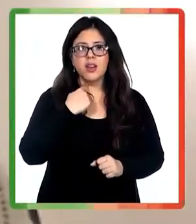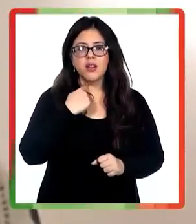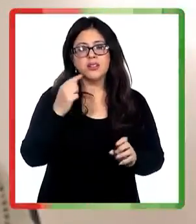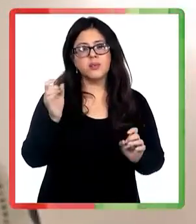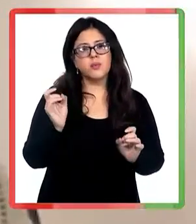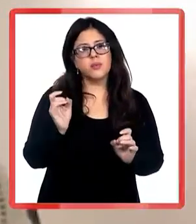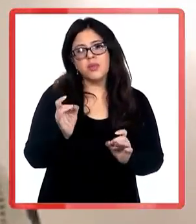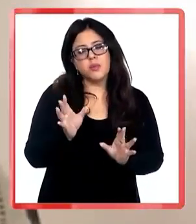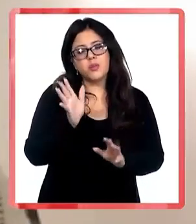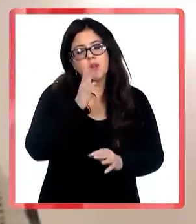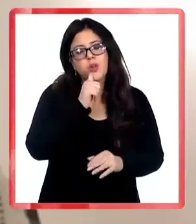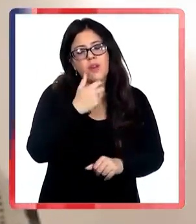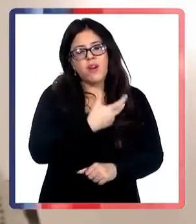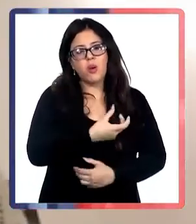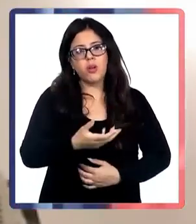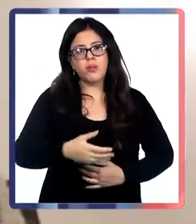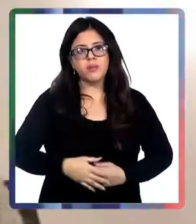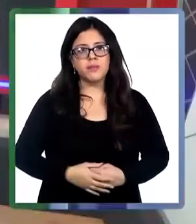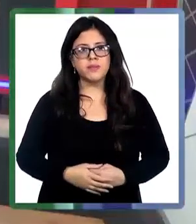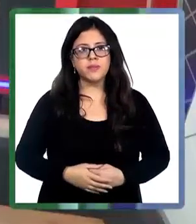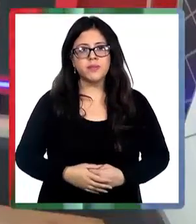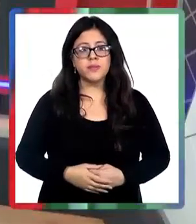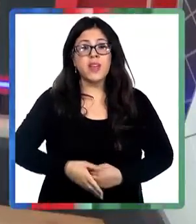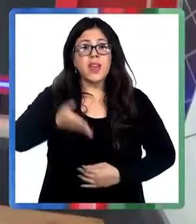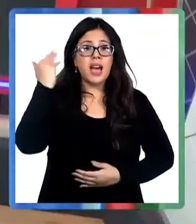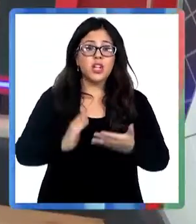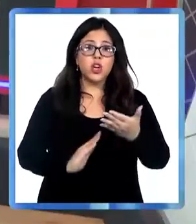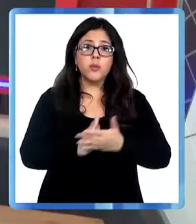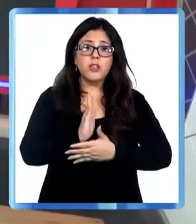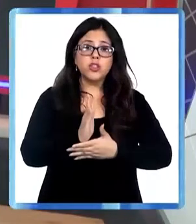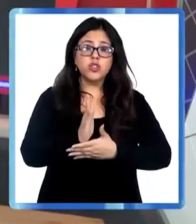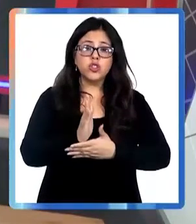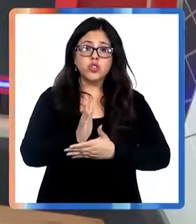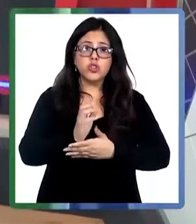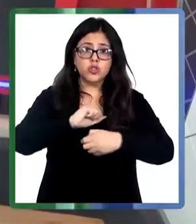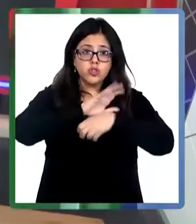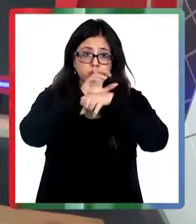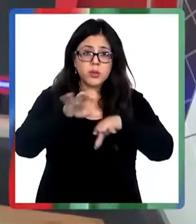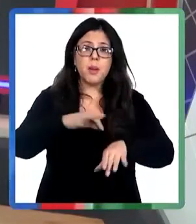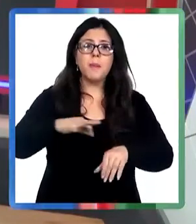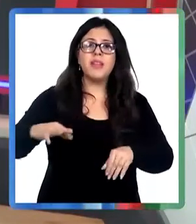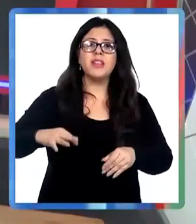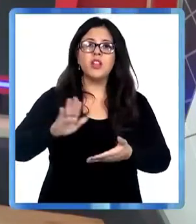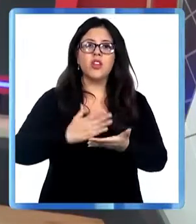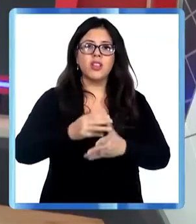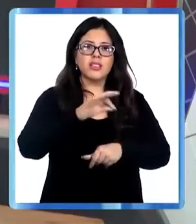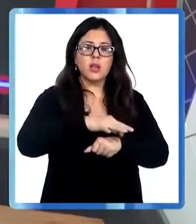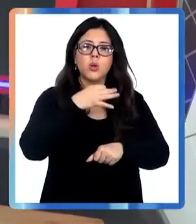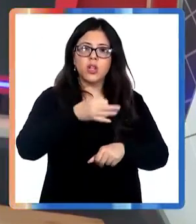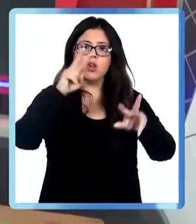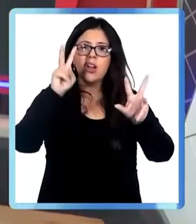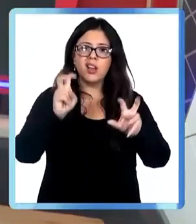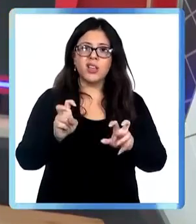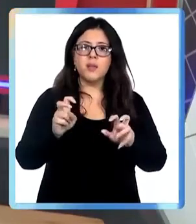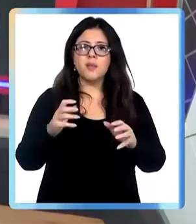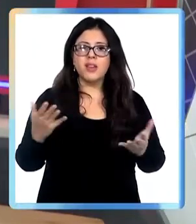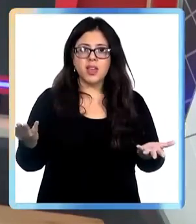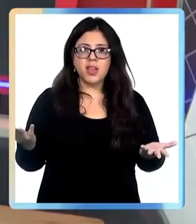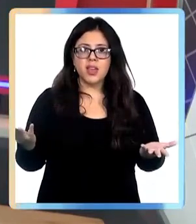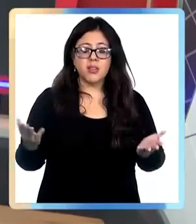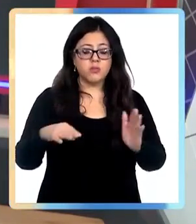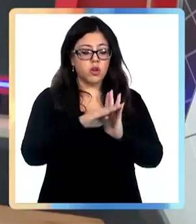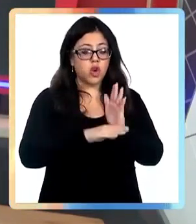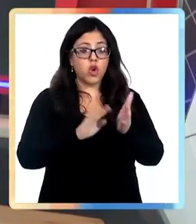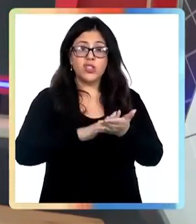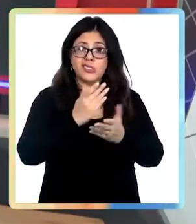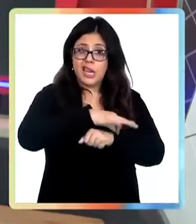de que no estemos adecuadamente vacunados. Cuando comenzó la pandemia, el Ministerio de Salud estableció un protocolo sanitario: mantener